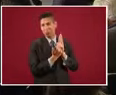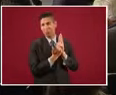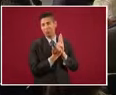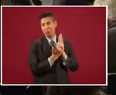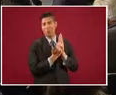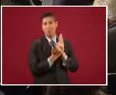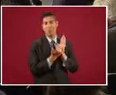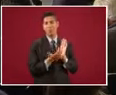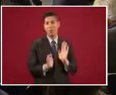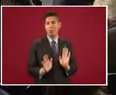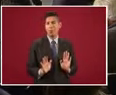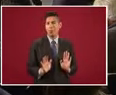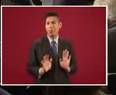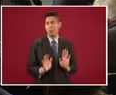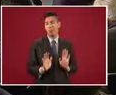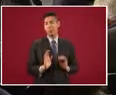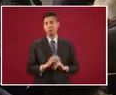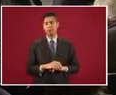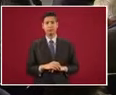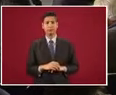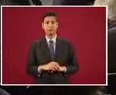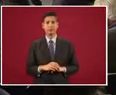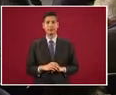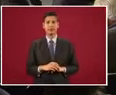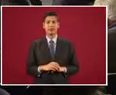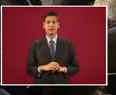sería menos.